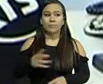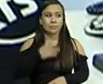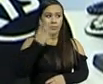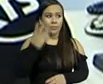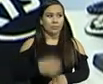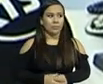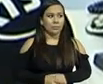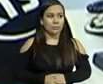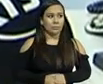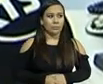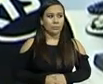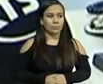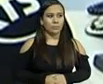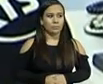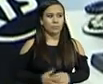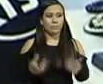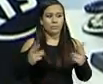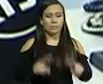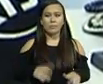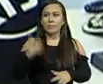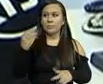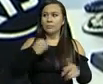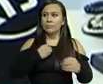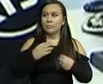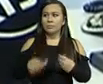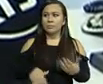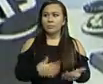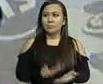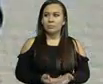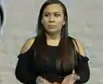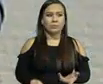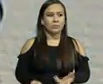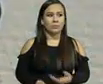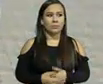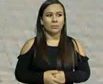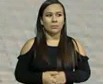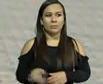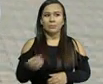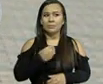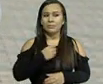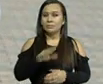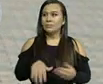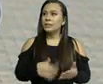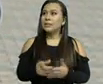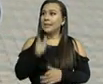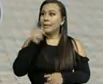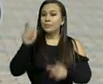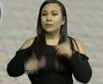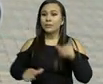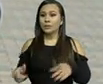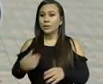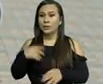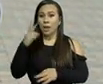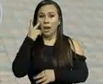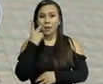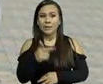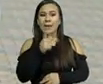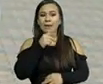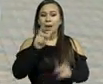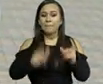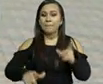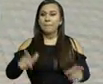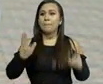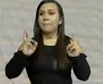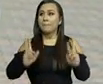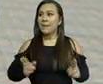madrugada para que de ahí salga los a los diferentes de auxilios a pesar de que los despachadores han identificado a los mismos sujetos